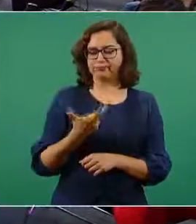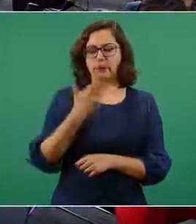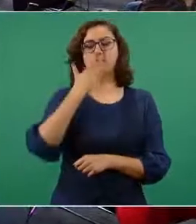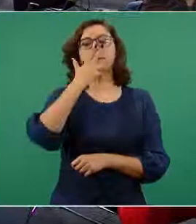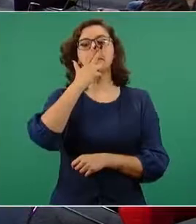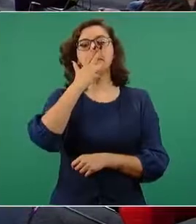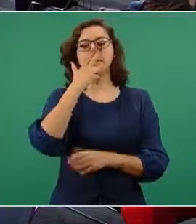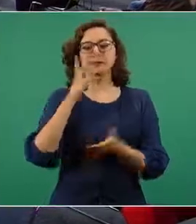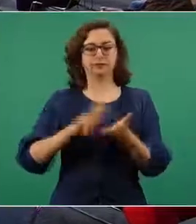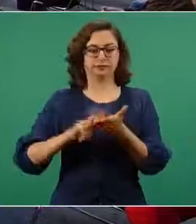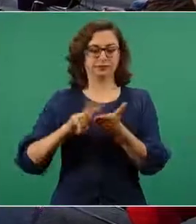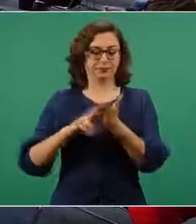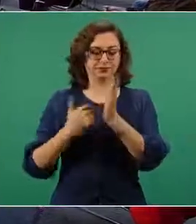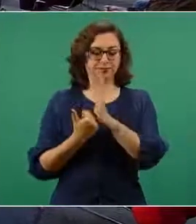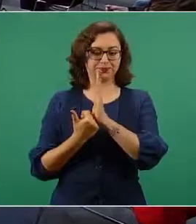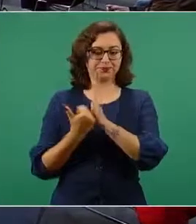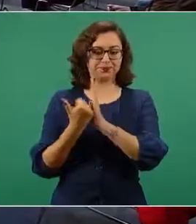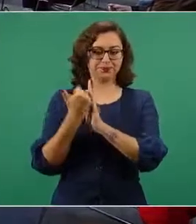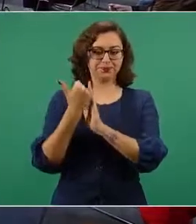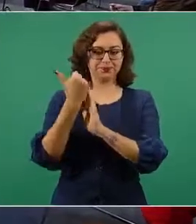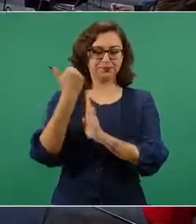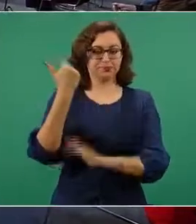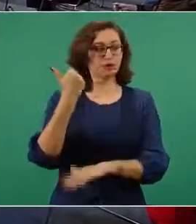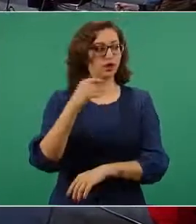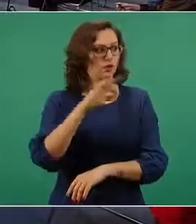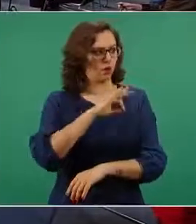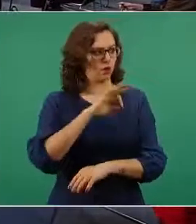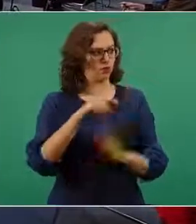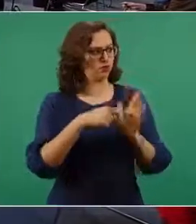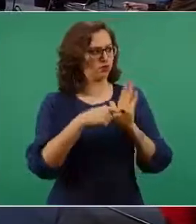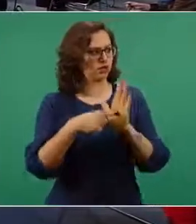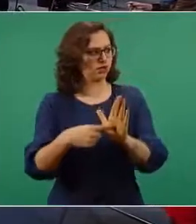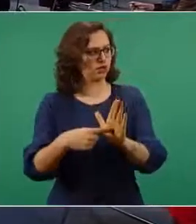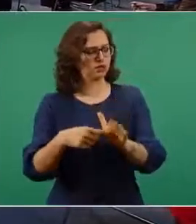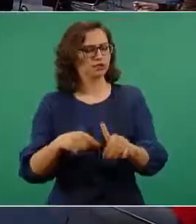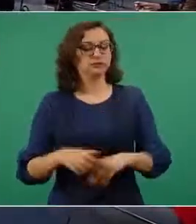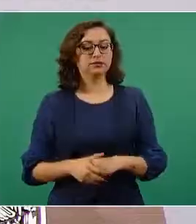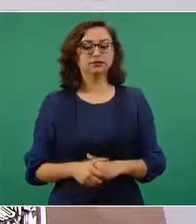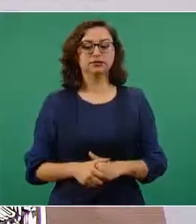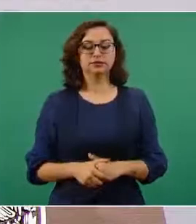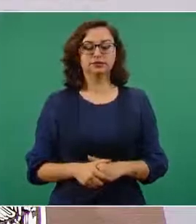No sé si tengas los datos.